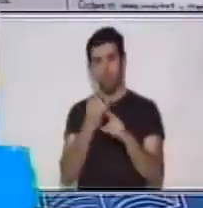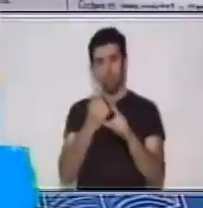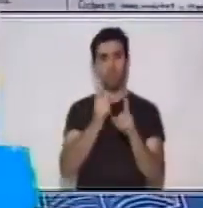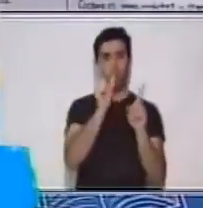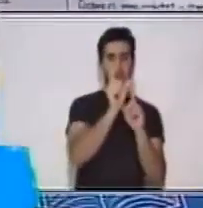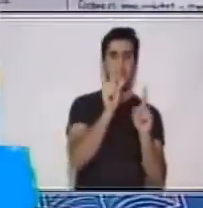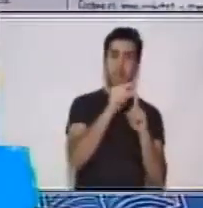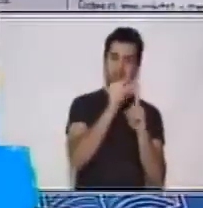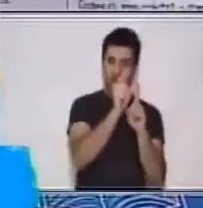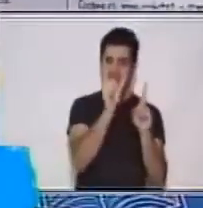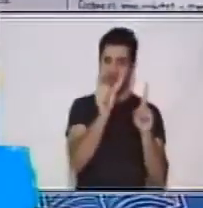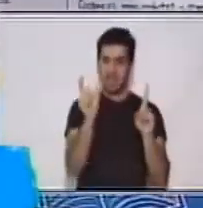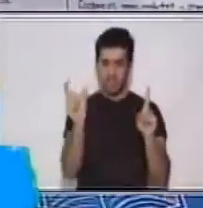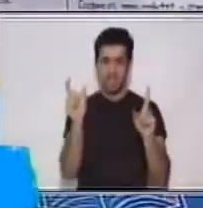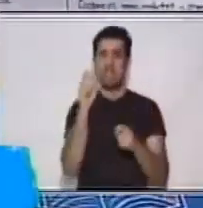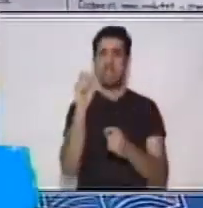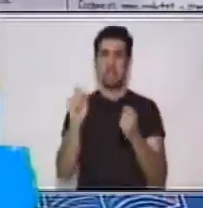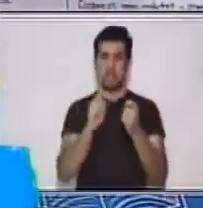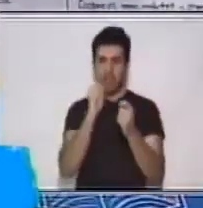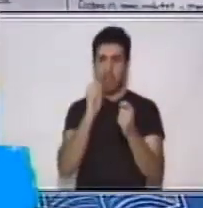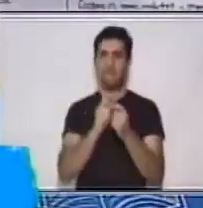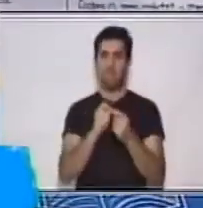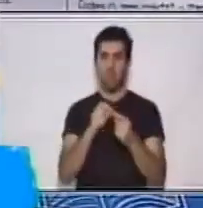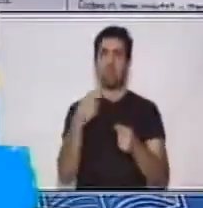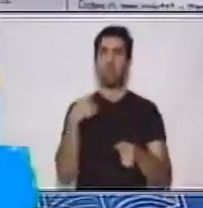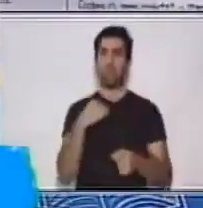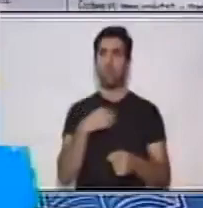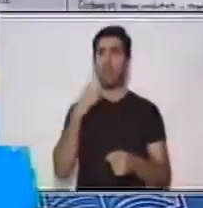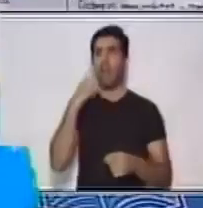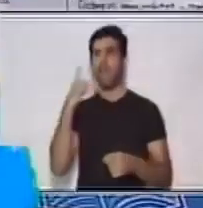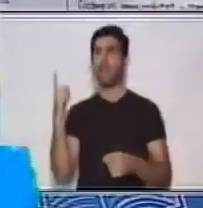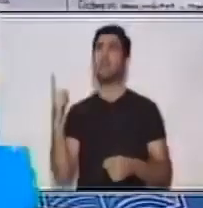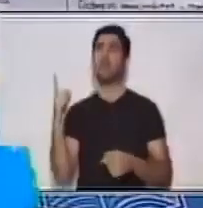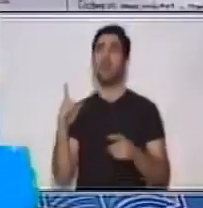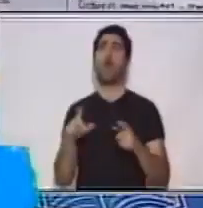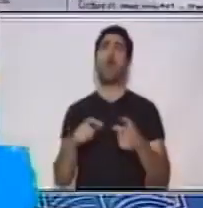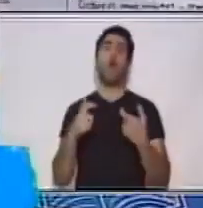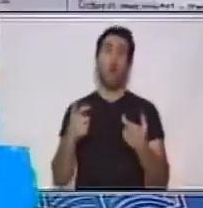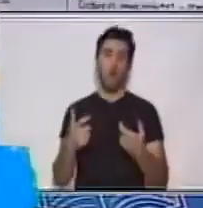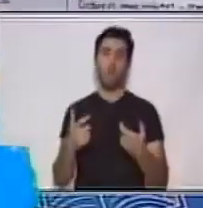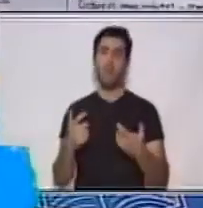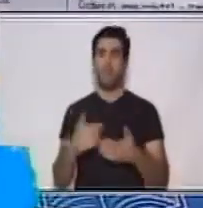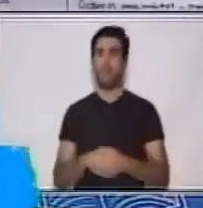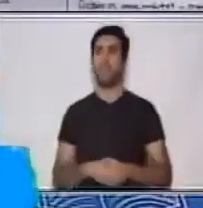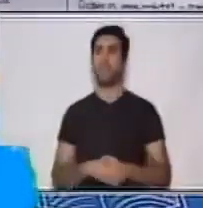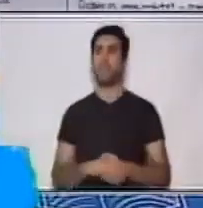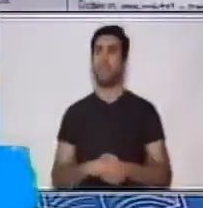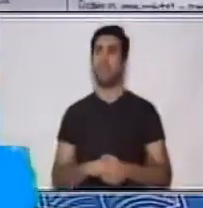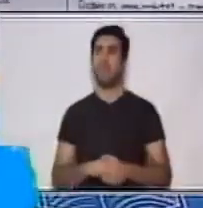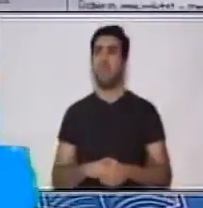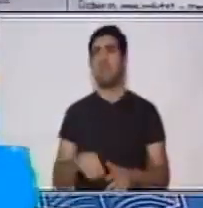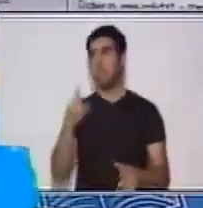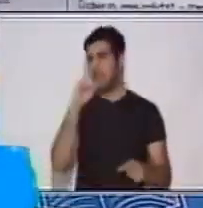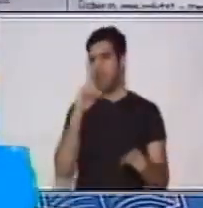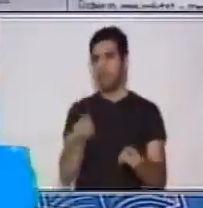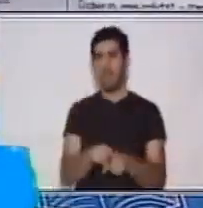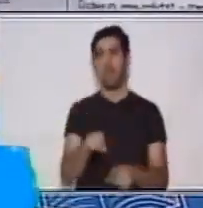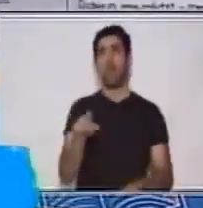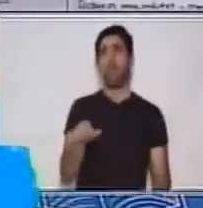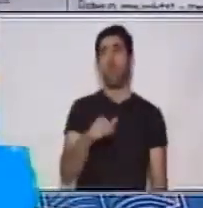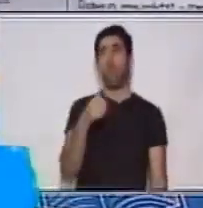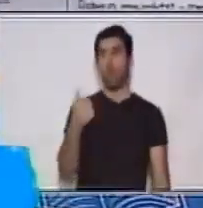o ciertos aspectos en general que vamos a poder observar dentro de un poema. Y obviamente otro de